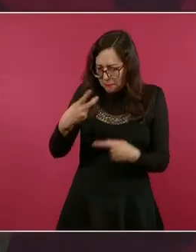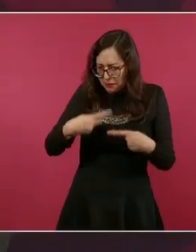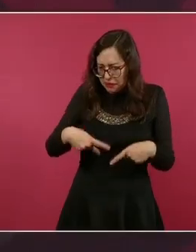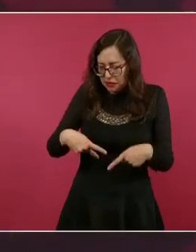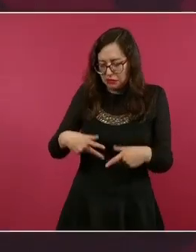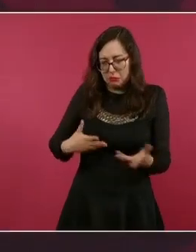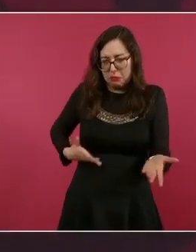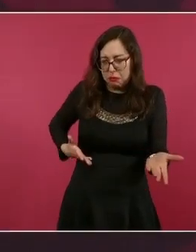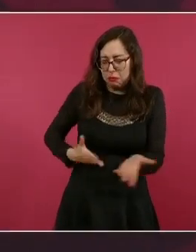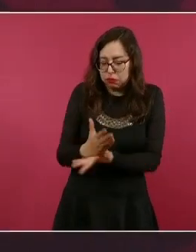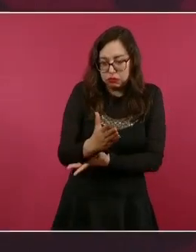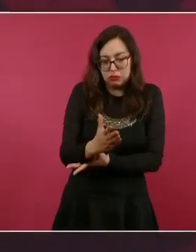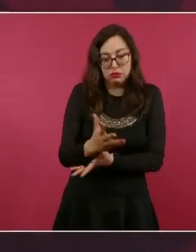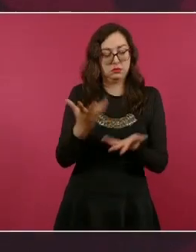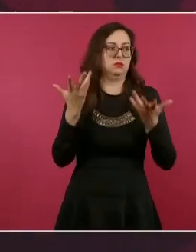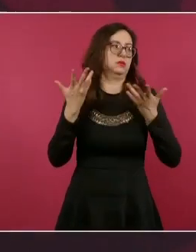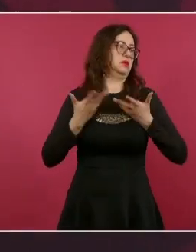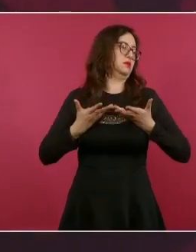inesperado, pero